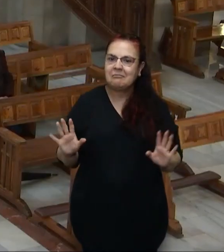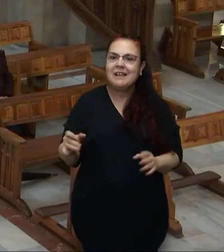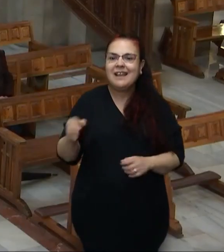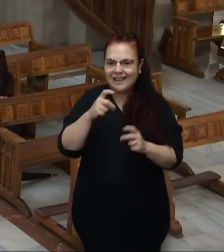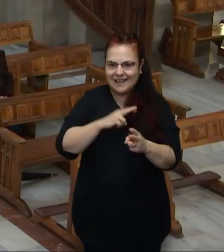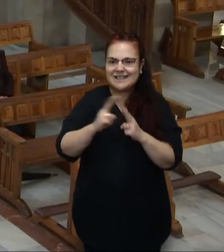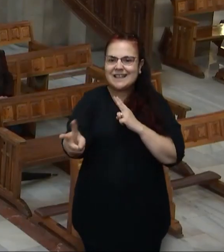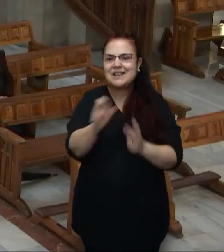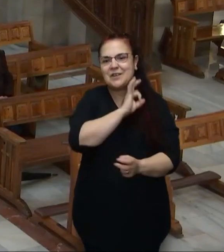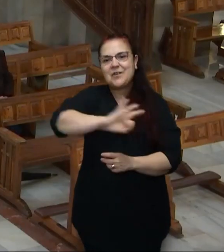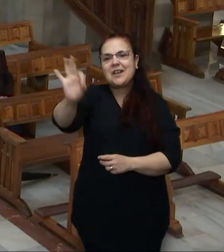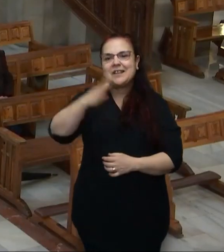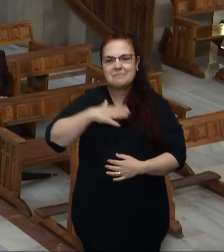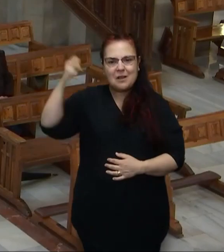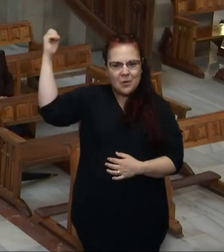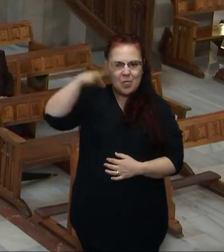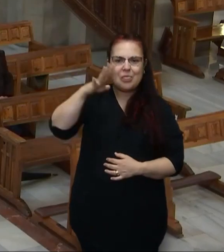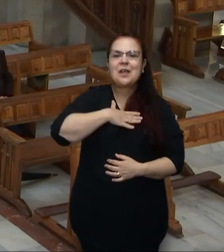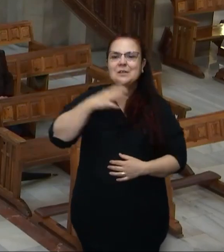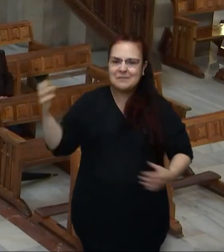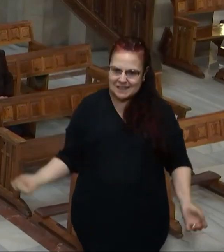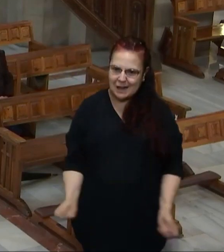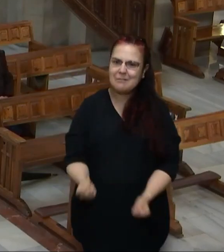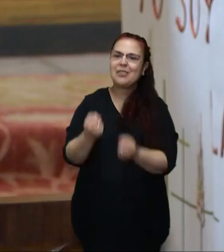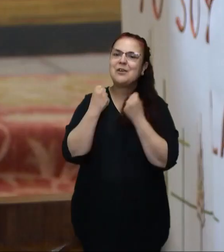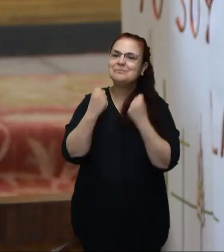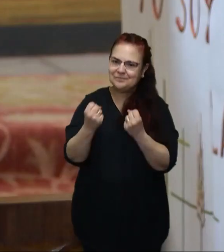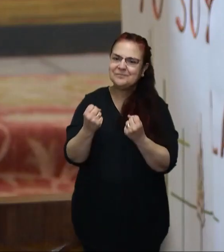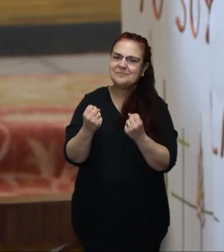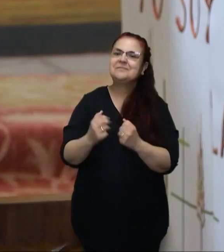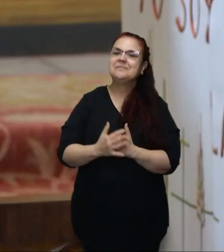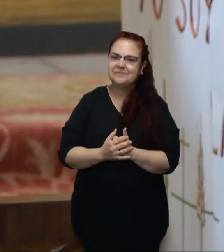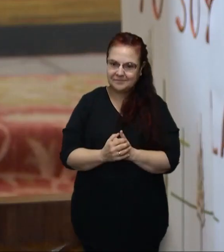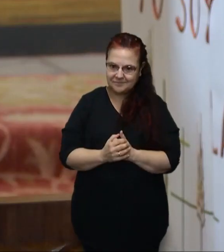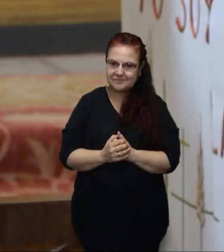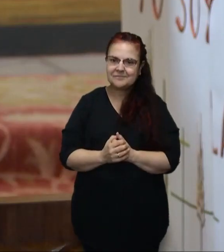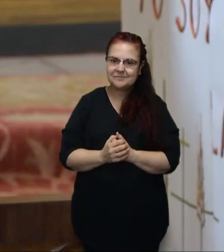El Señor es mi luz y mi salvación.